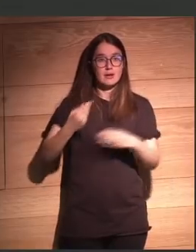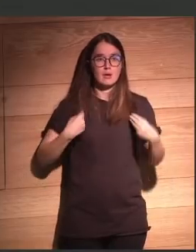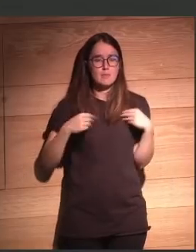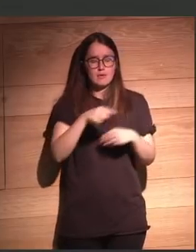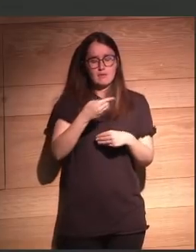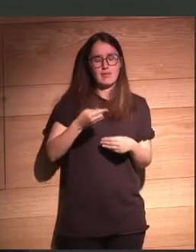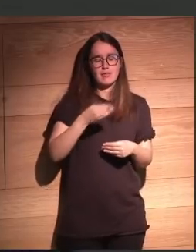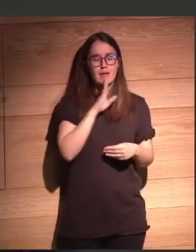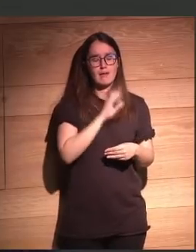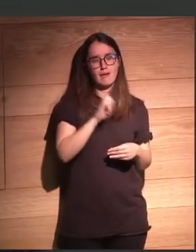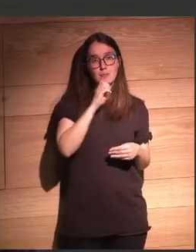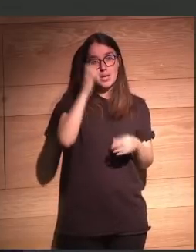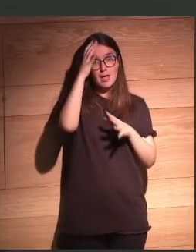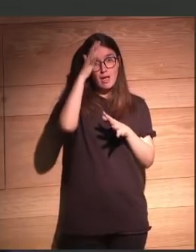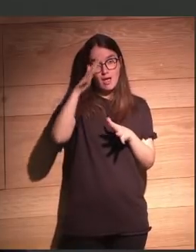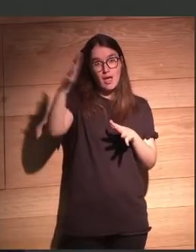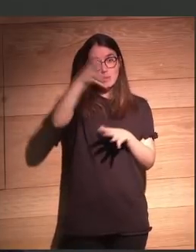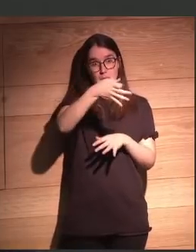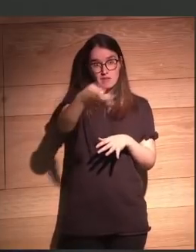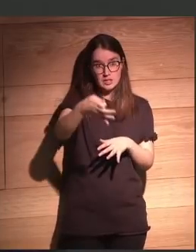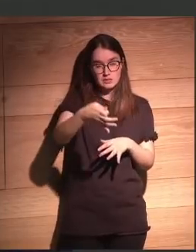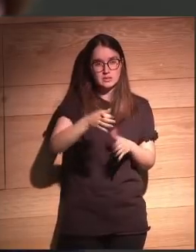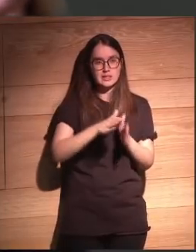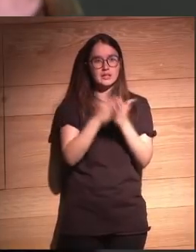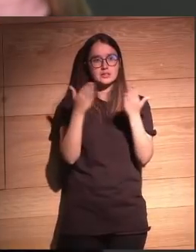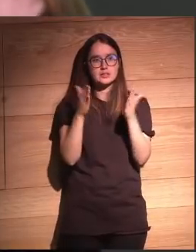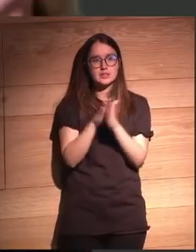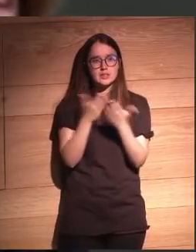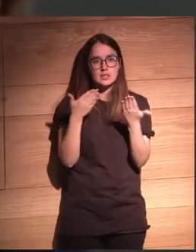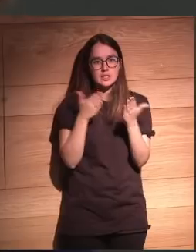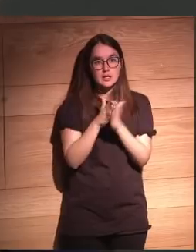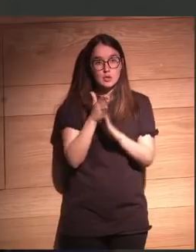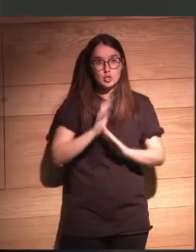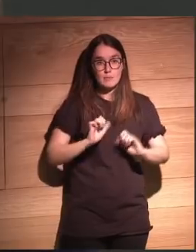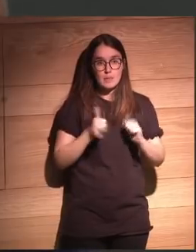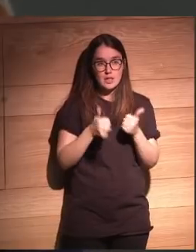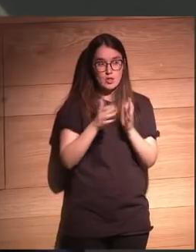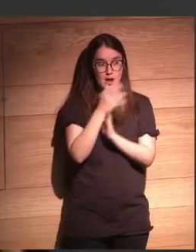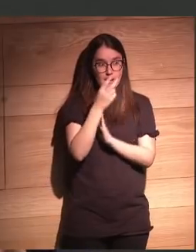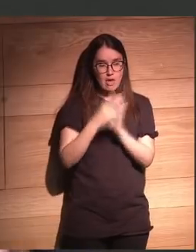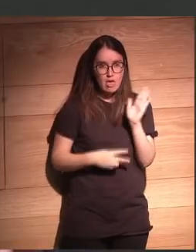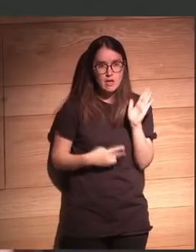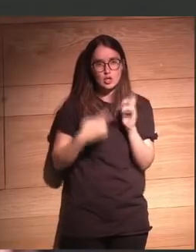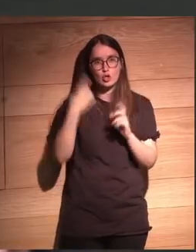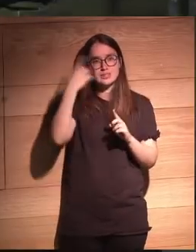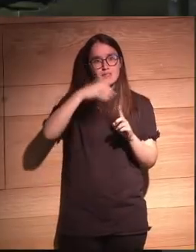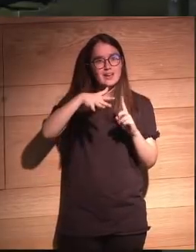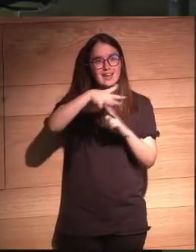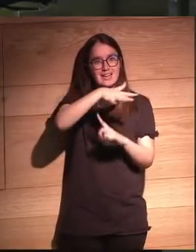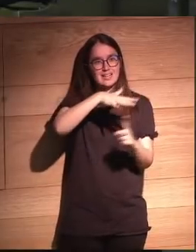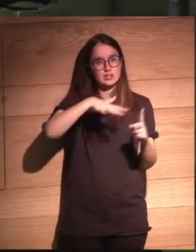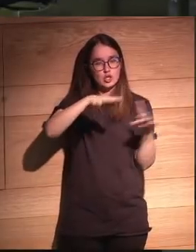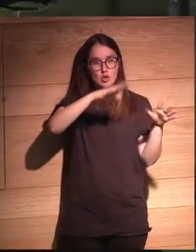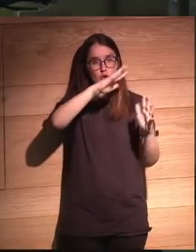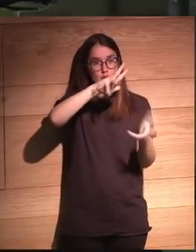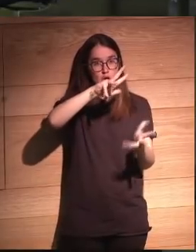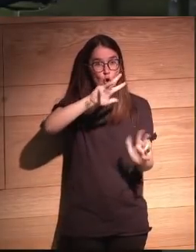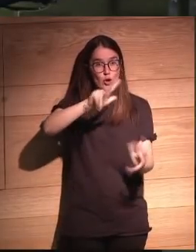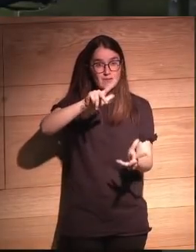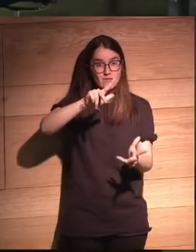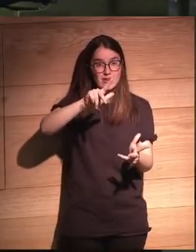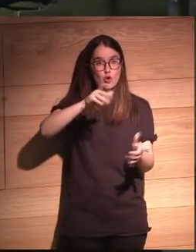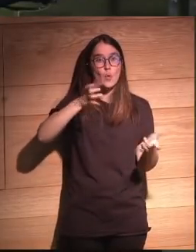de tu vida, de tus sueños. Y en el libro, pues yo la verdad que lo he empezado a leer sabiendo que el entorno geográfico era Nueva